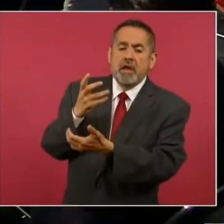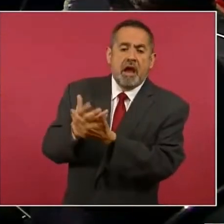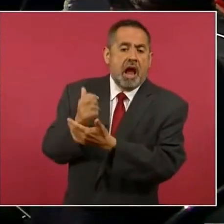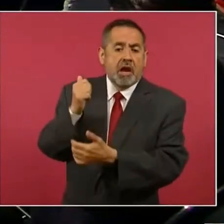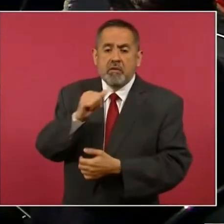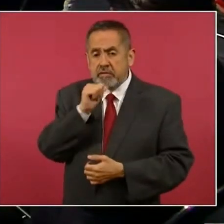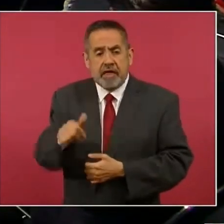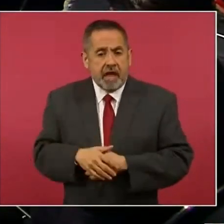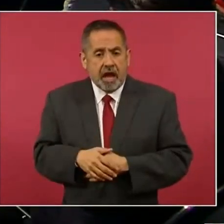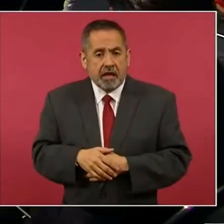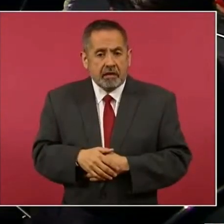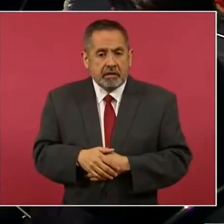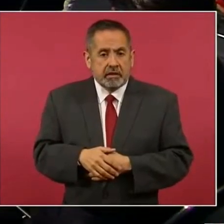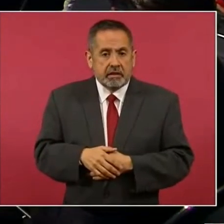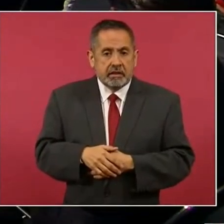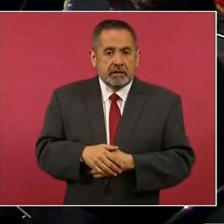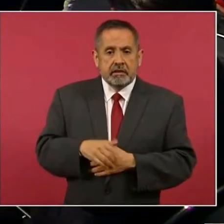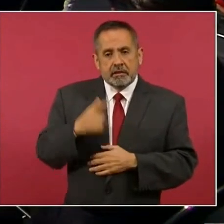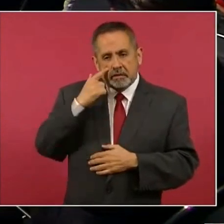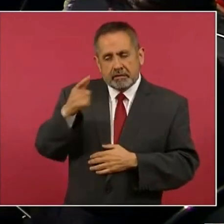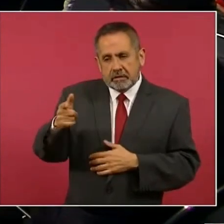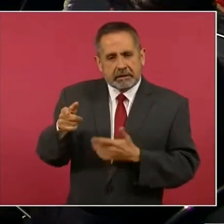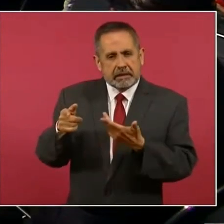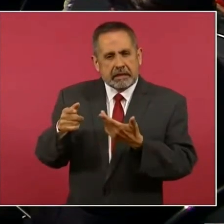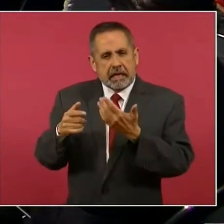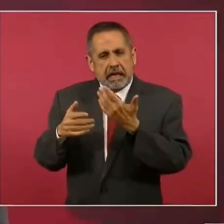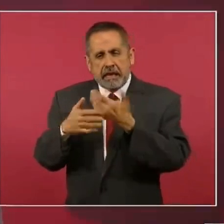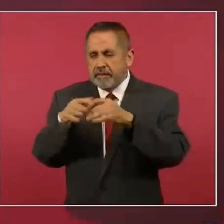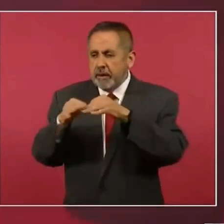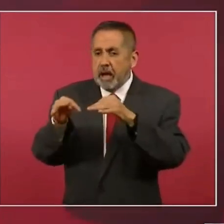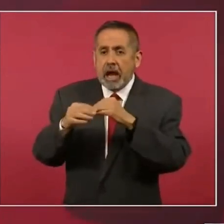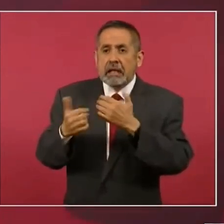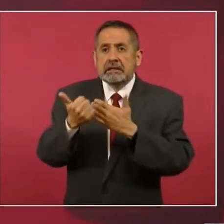¿sí? No era de 6 a 6,